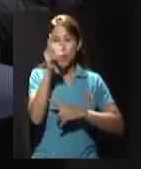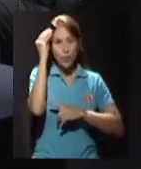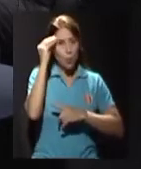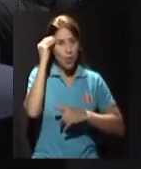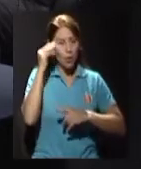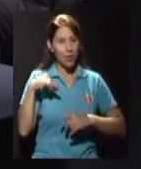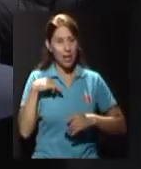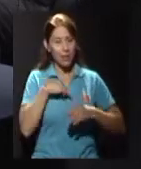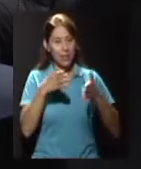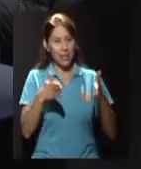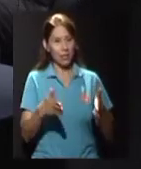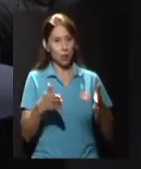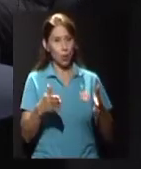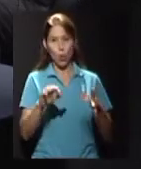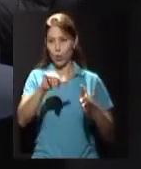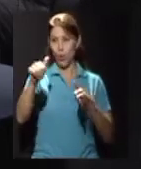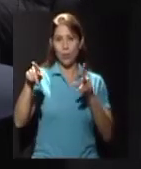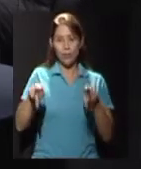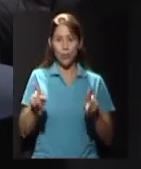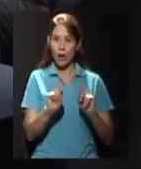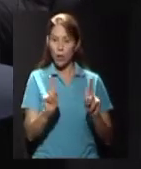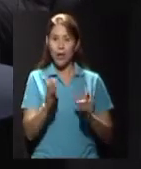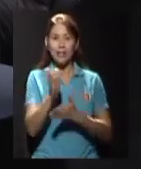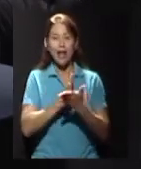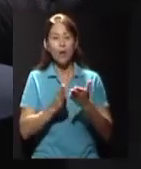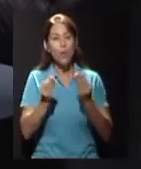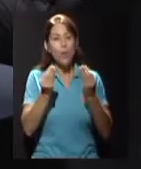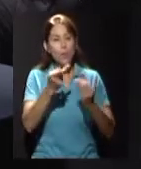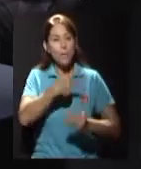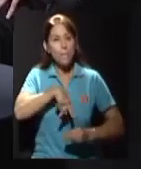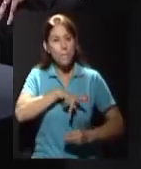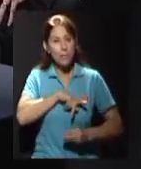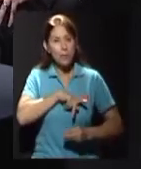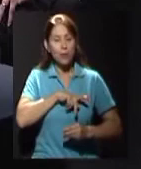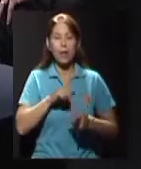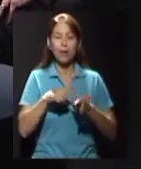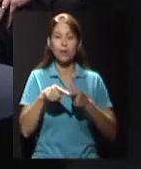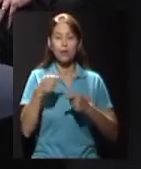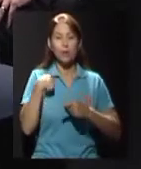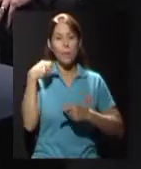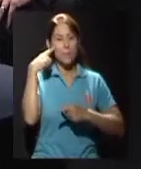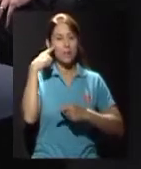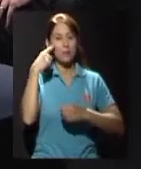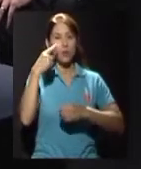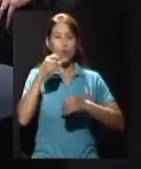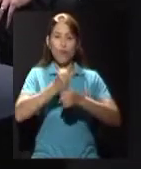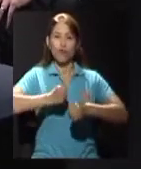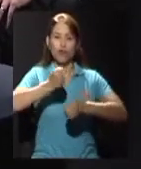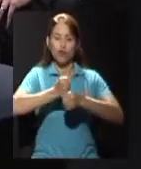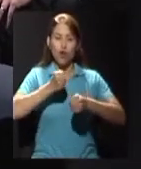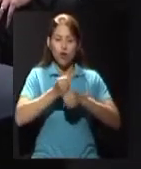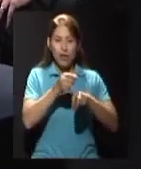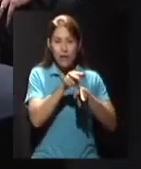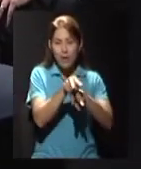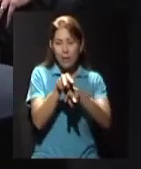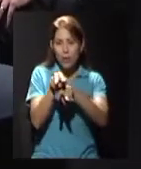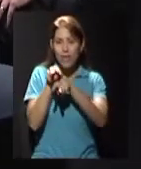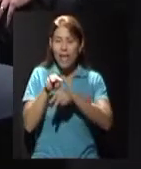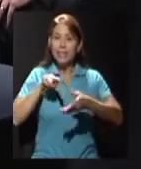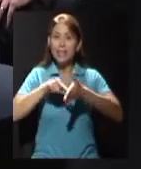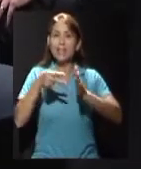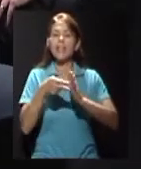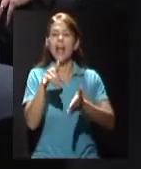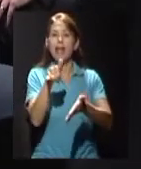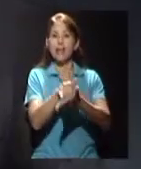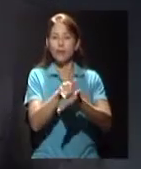que una observación mía y la función de rectoría implica entender eso y no tenerle miedo al sector